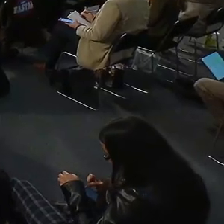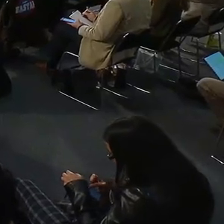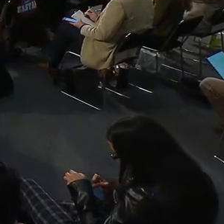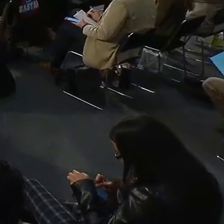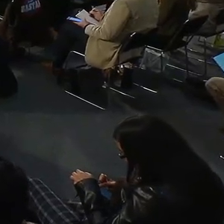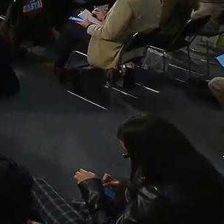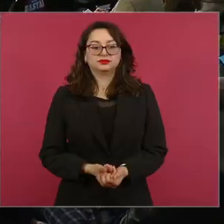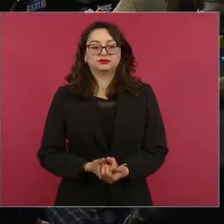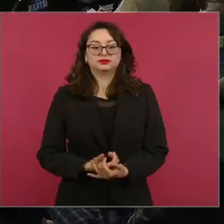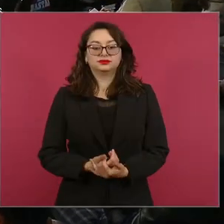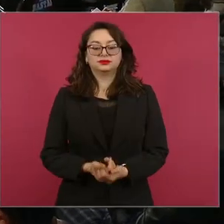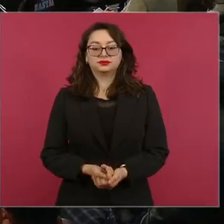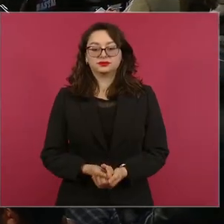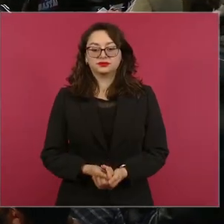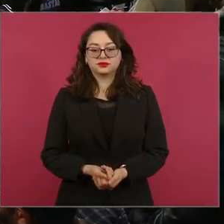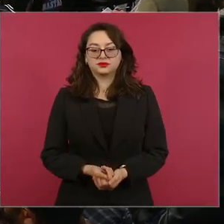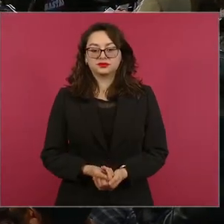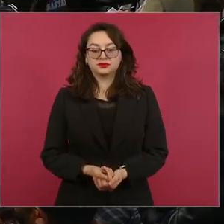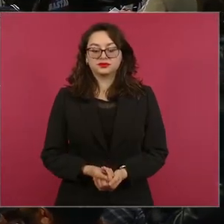no lo pongas.